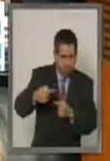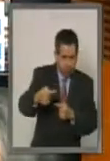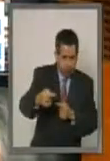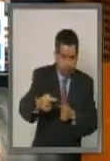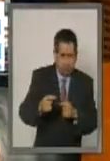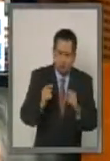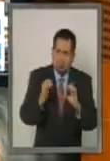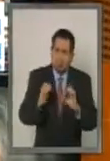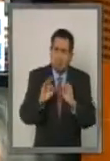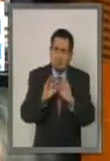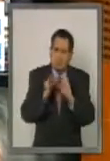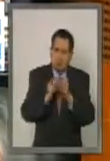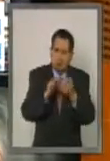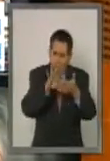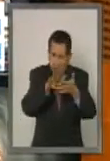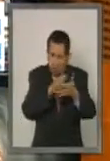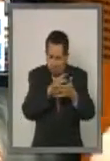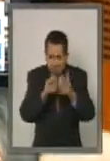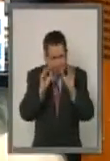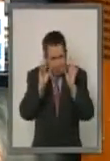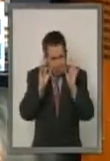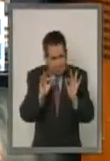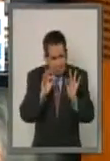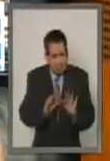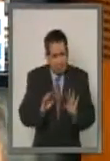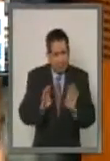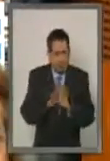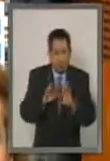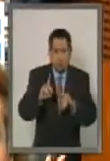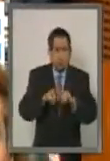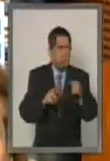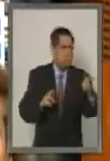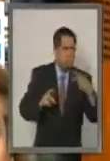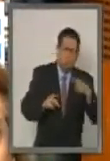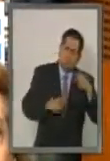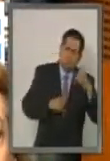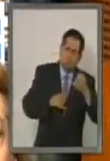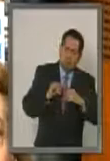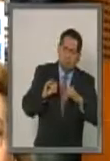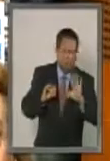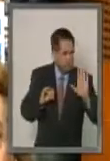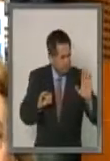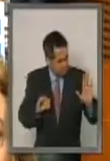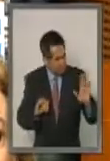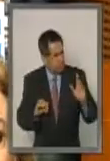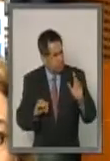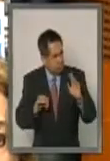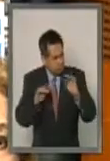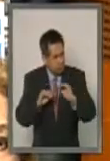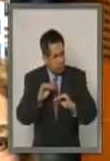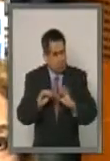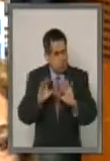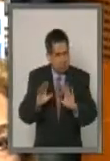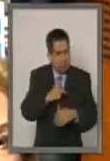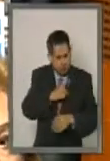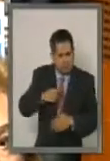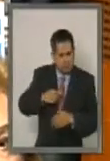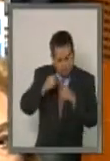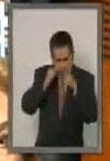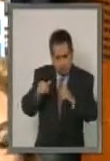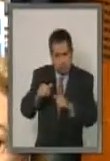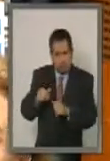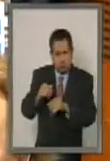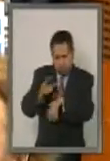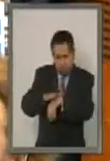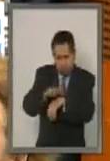cuiden las formas, sean tolerantes con las voces que hacen críticas para mejorar el trabajo de dictaminación, porque de